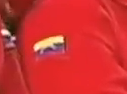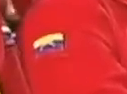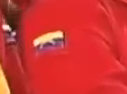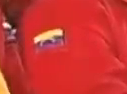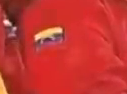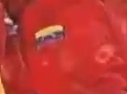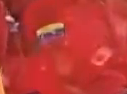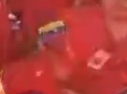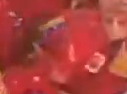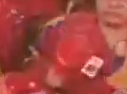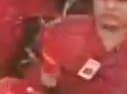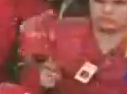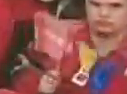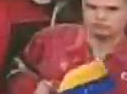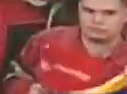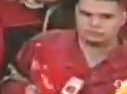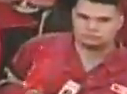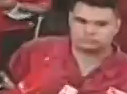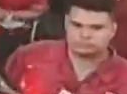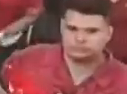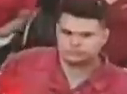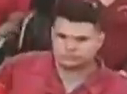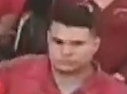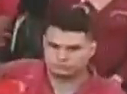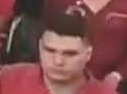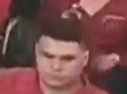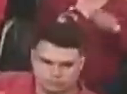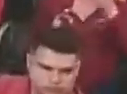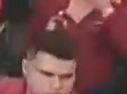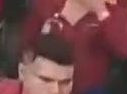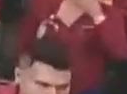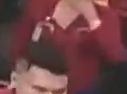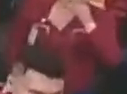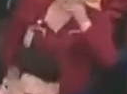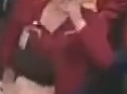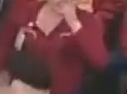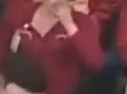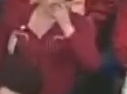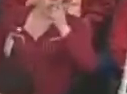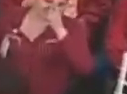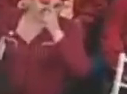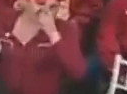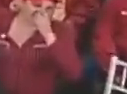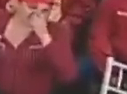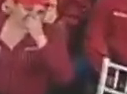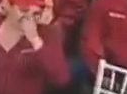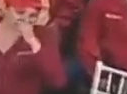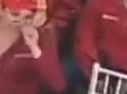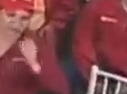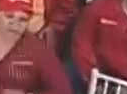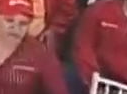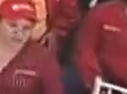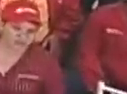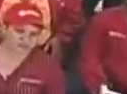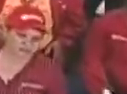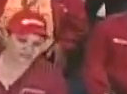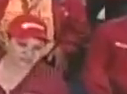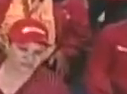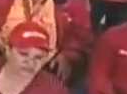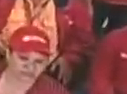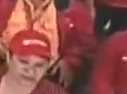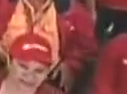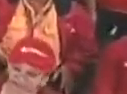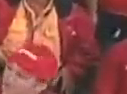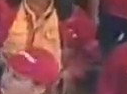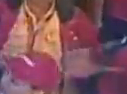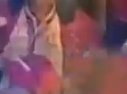un verdadero milagro con amor, profesionalismo, mística revolucionaria y máxima moral. El pueblo reconoce